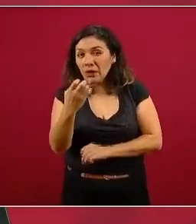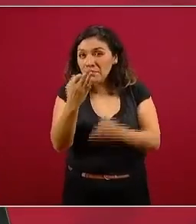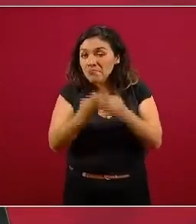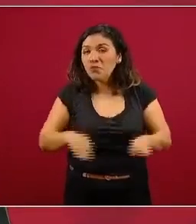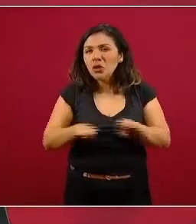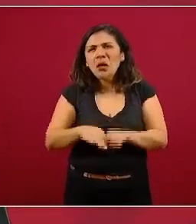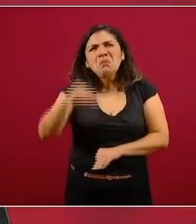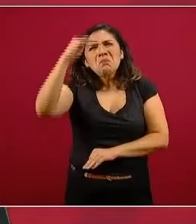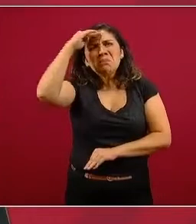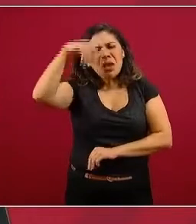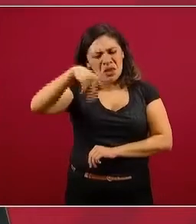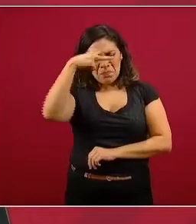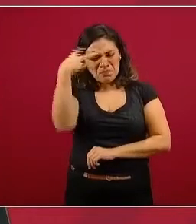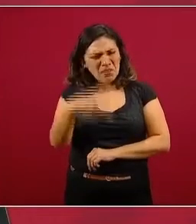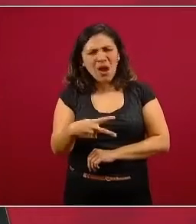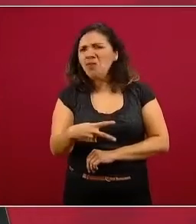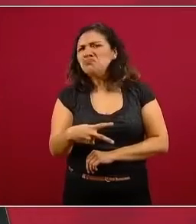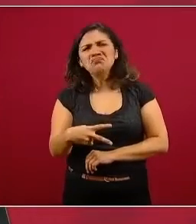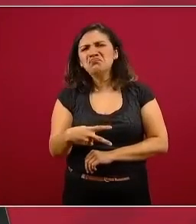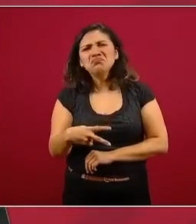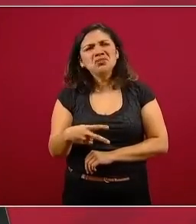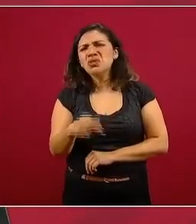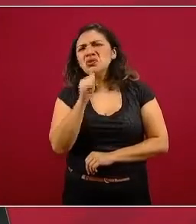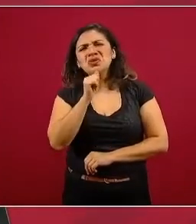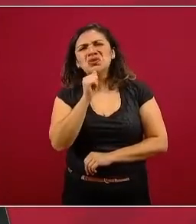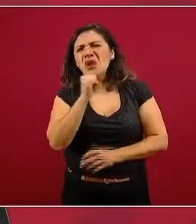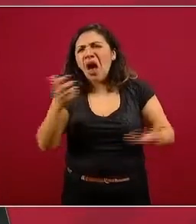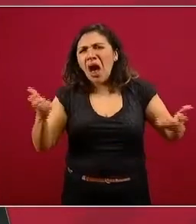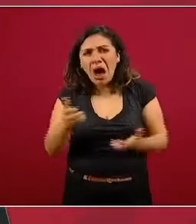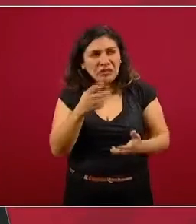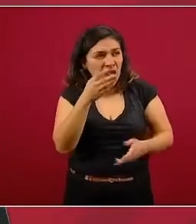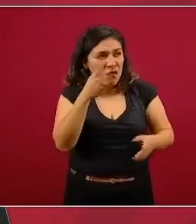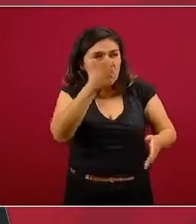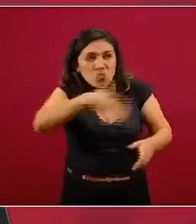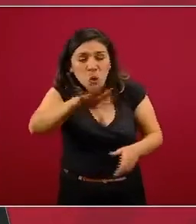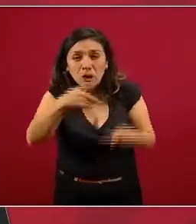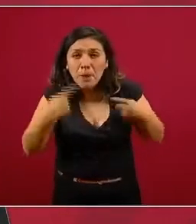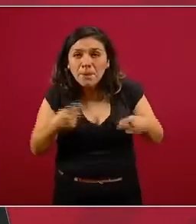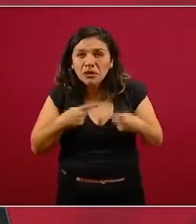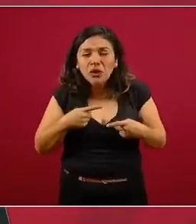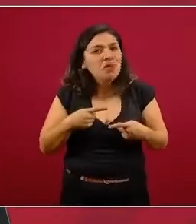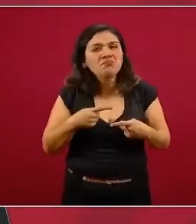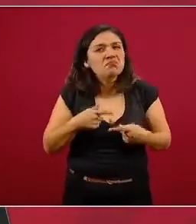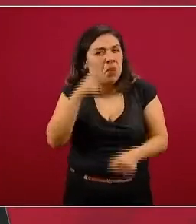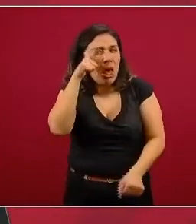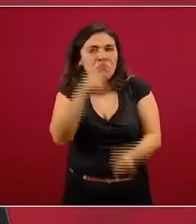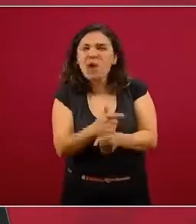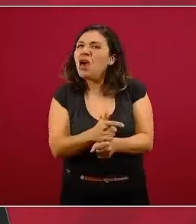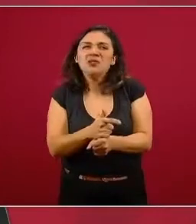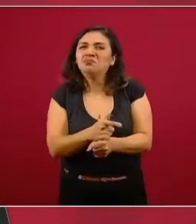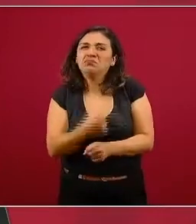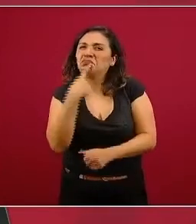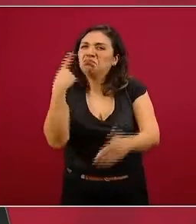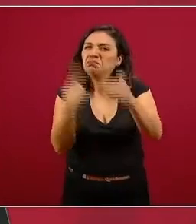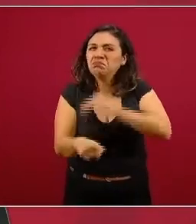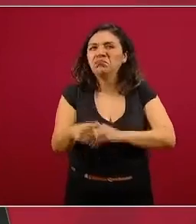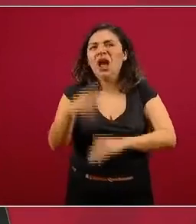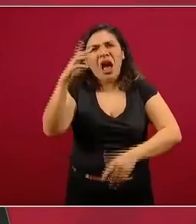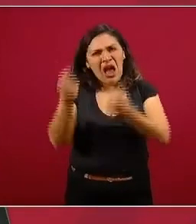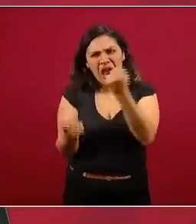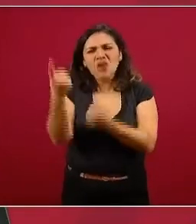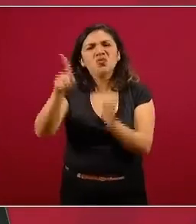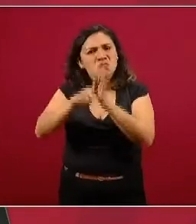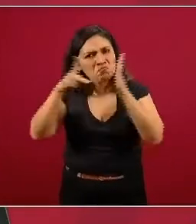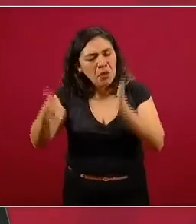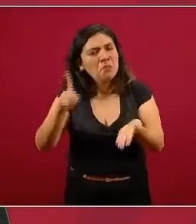y piensan que en México no se hace esta intervención. Incluso hacen vehementes acusaciones, ciertos medios de comunicación